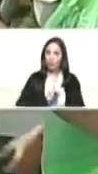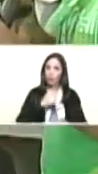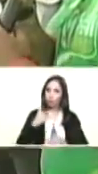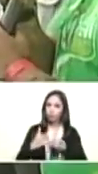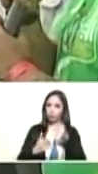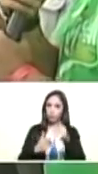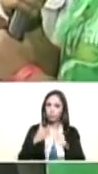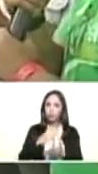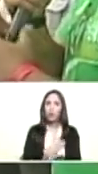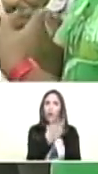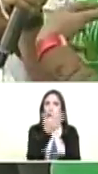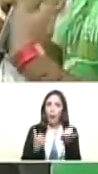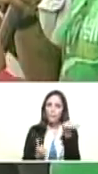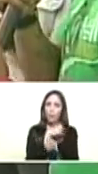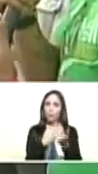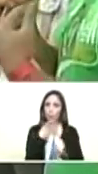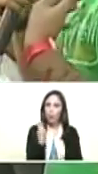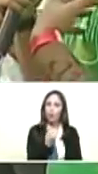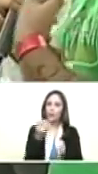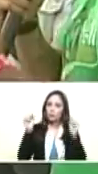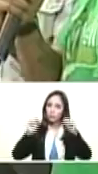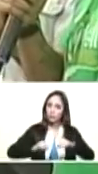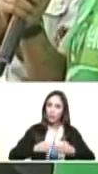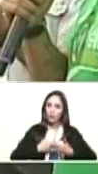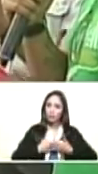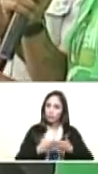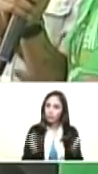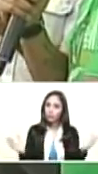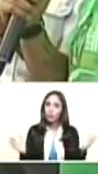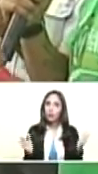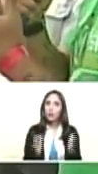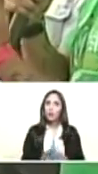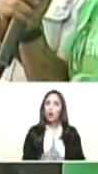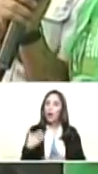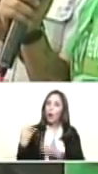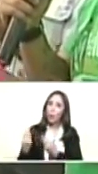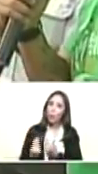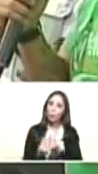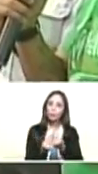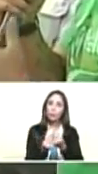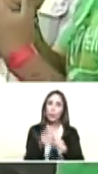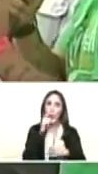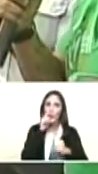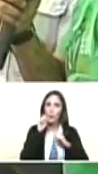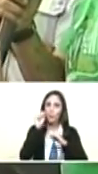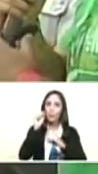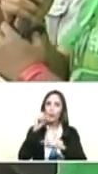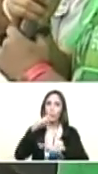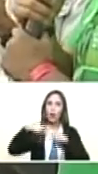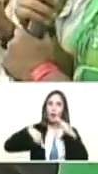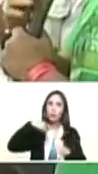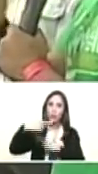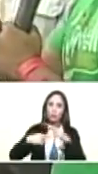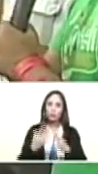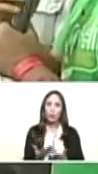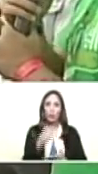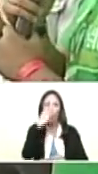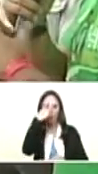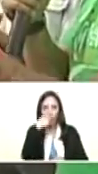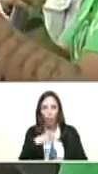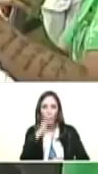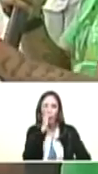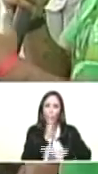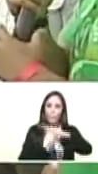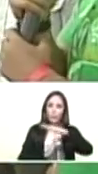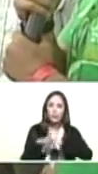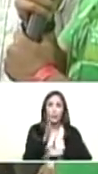cuente con la juventud bolivariana, que sin duda alguna seguirá de la mano con los pobres, con los humildes, con los